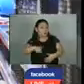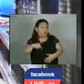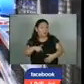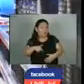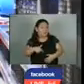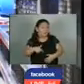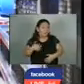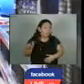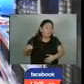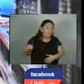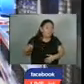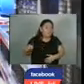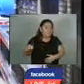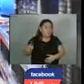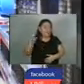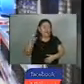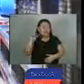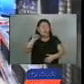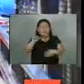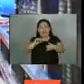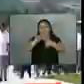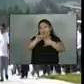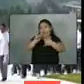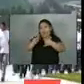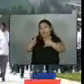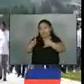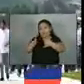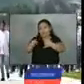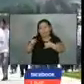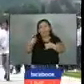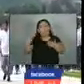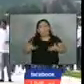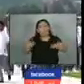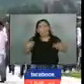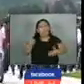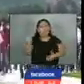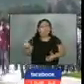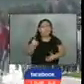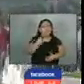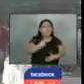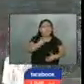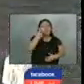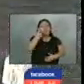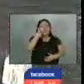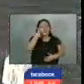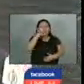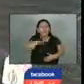este momento el app de CBP One solo funciona con personas que están